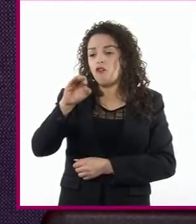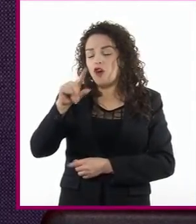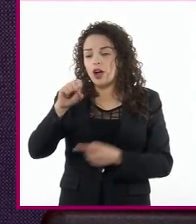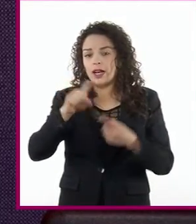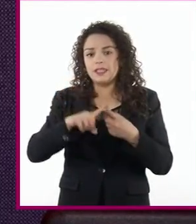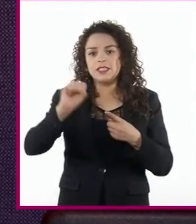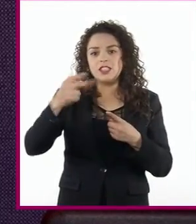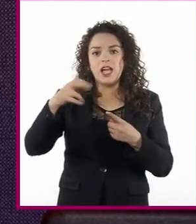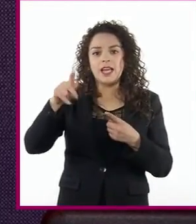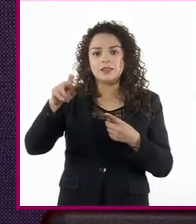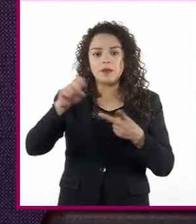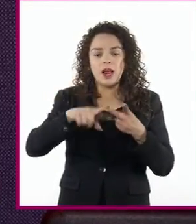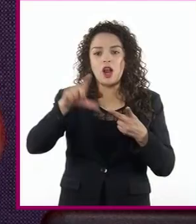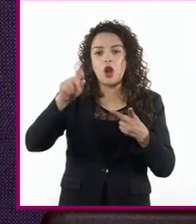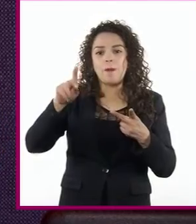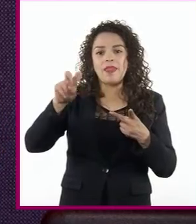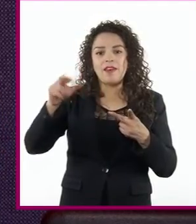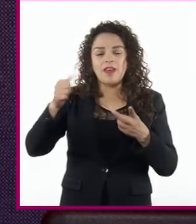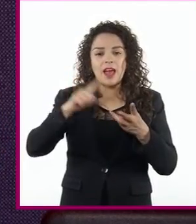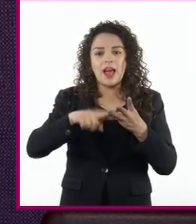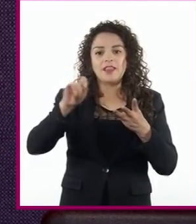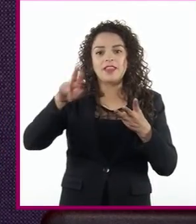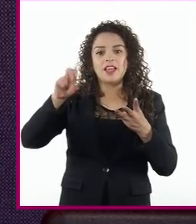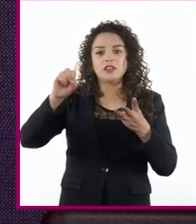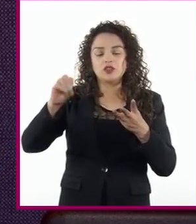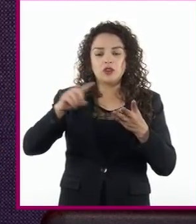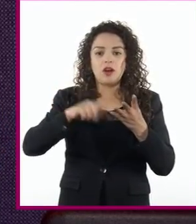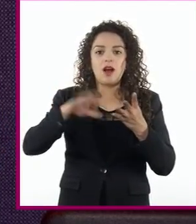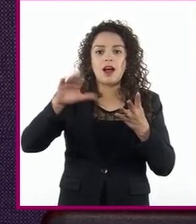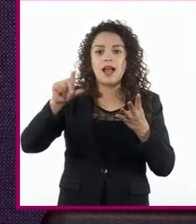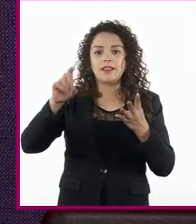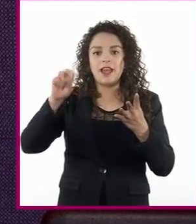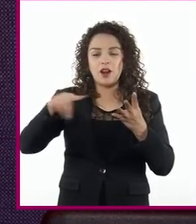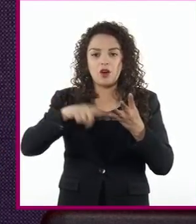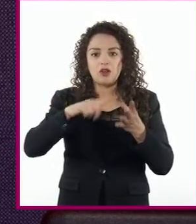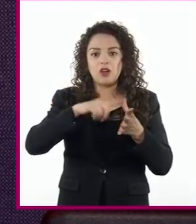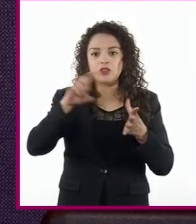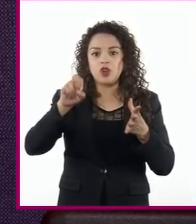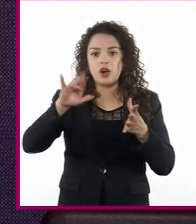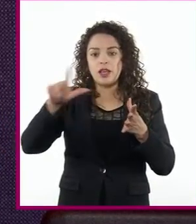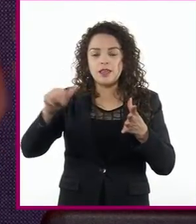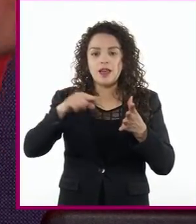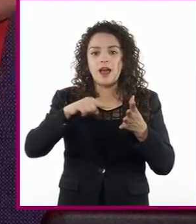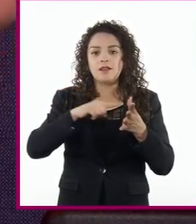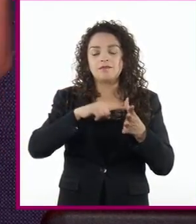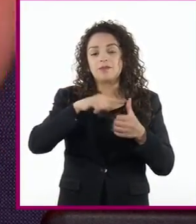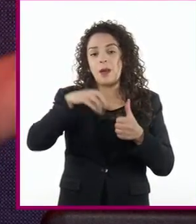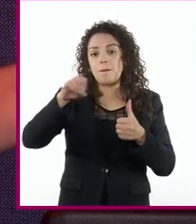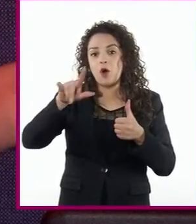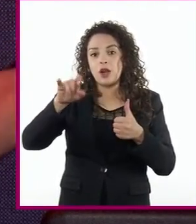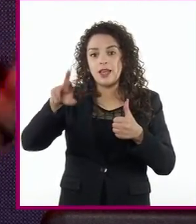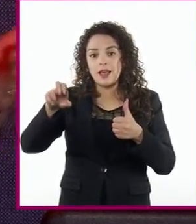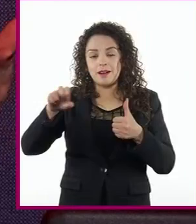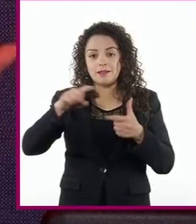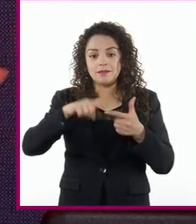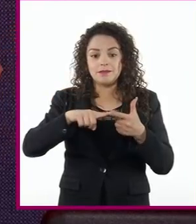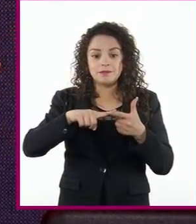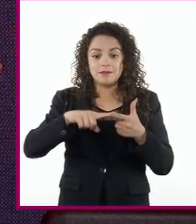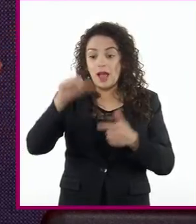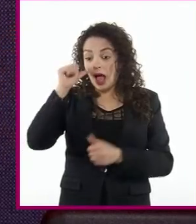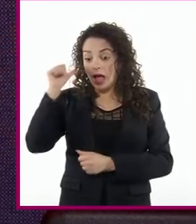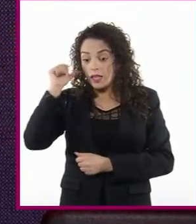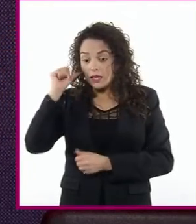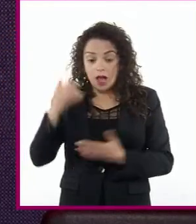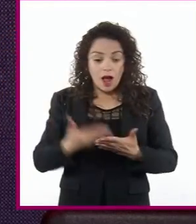de Vega, Tirso de Molina, Calderón de la Barca, Zorrilla, Molière, los de ayer y los de